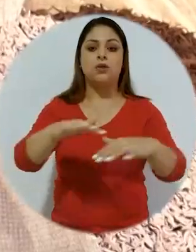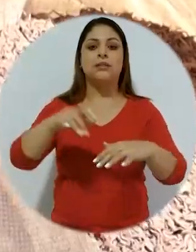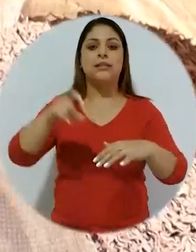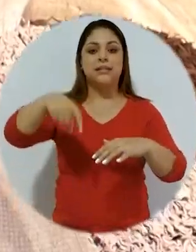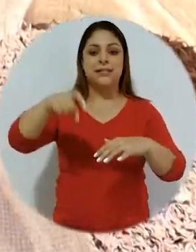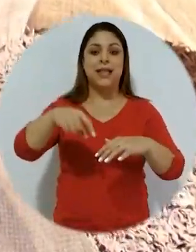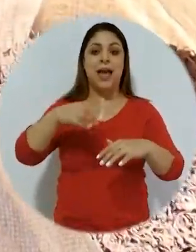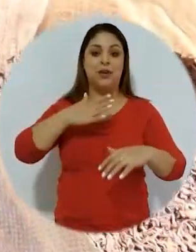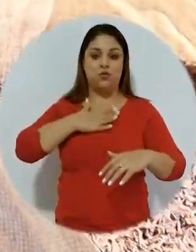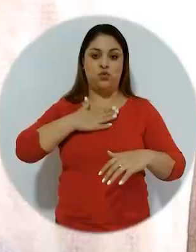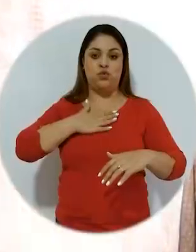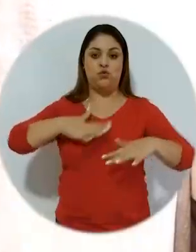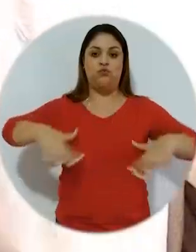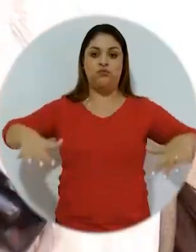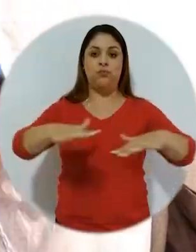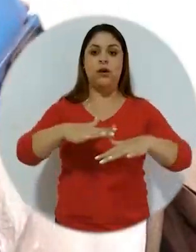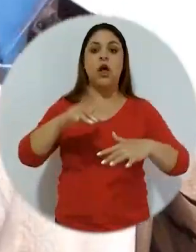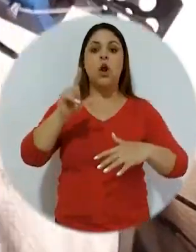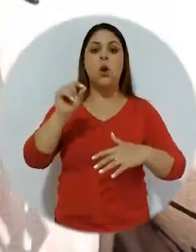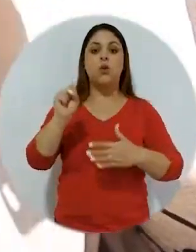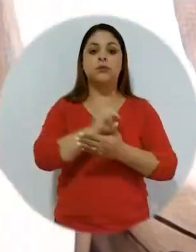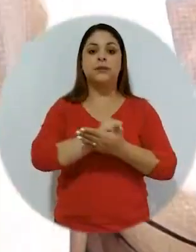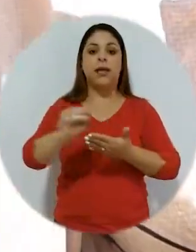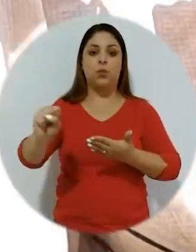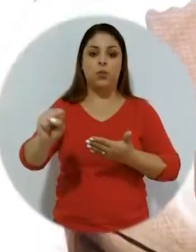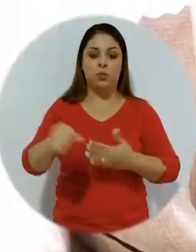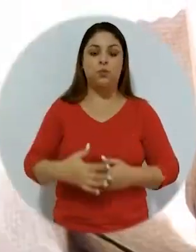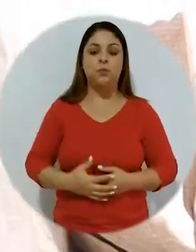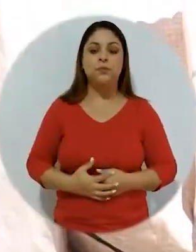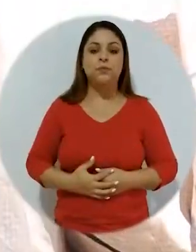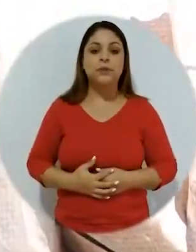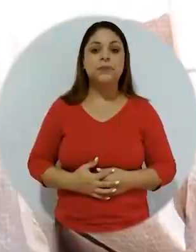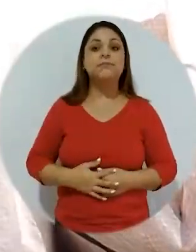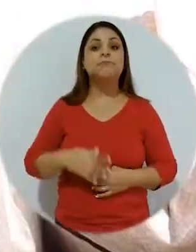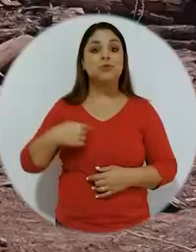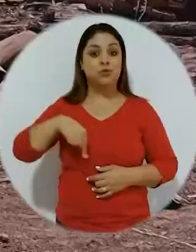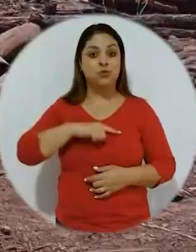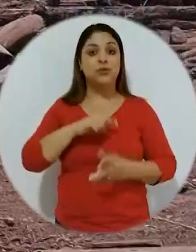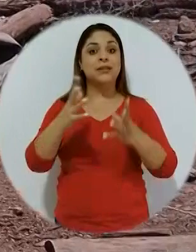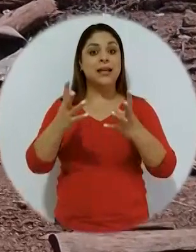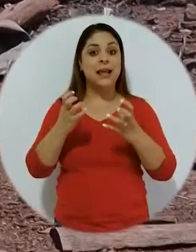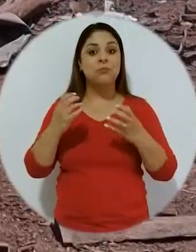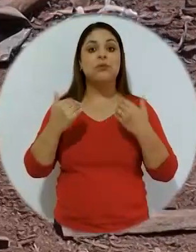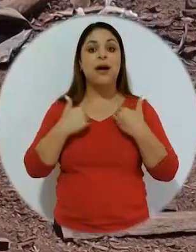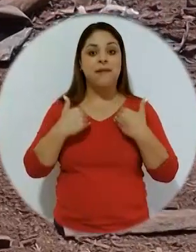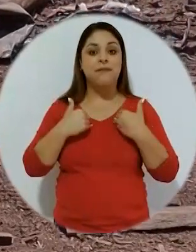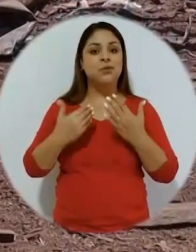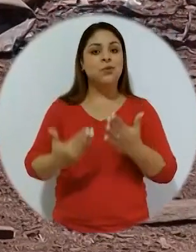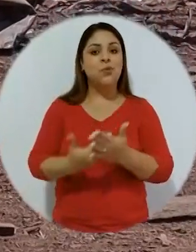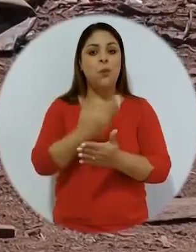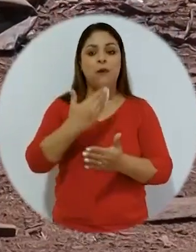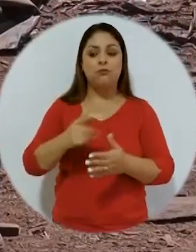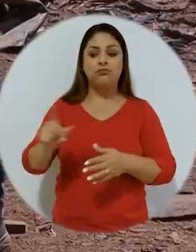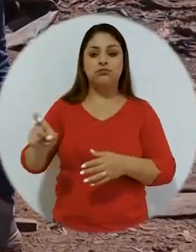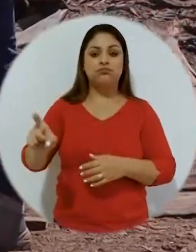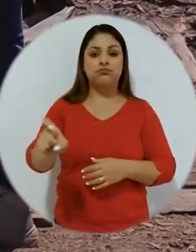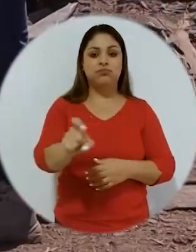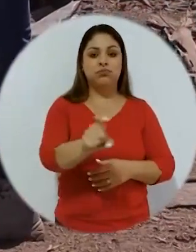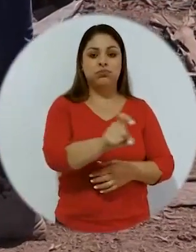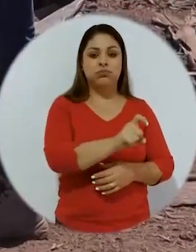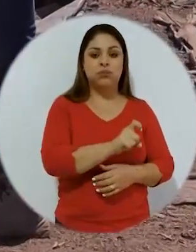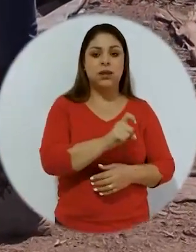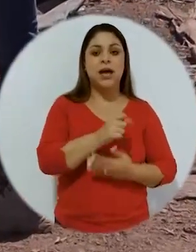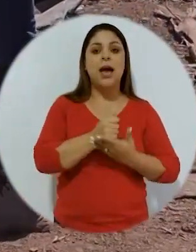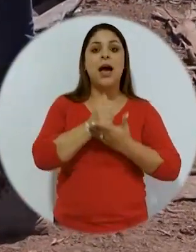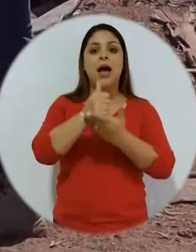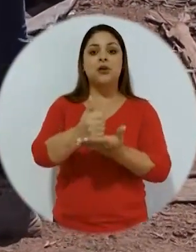de Los Santos, los suelos de nuestros asociados. Entonces ahí lo que buscamos también es generar un nuevo fertilizante que nos permita reducir